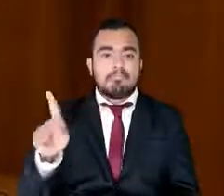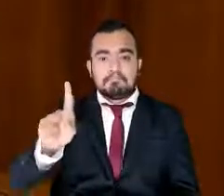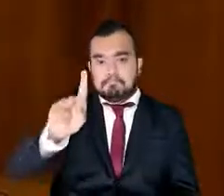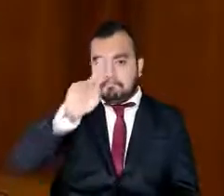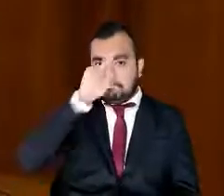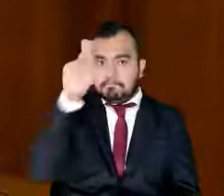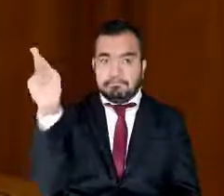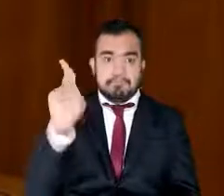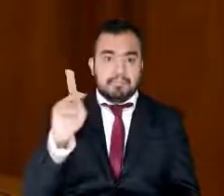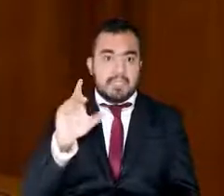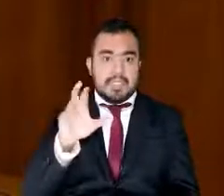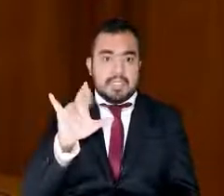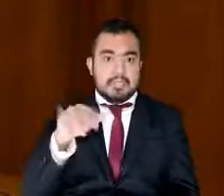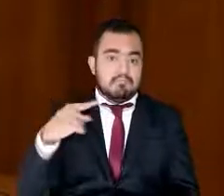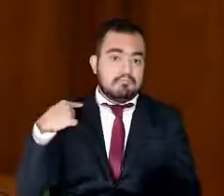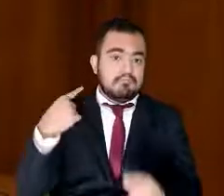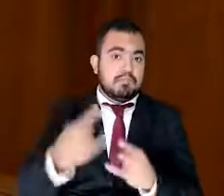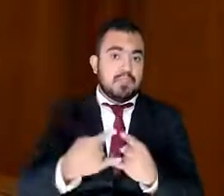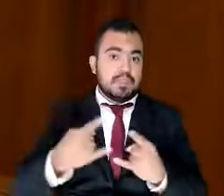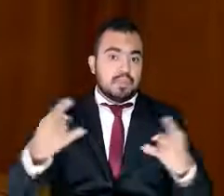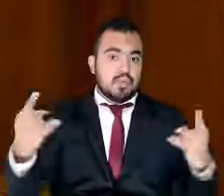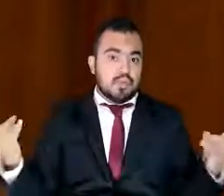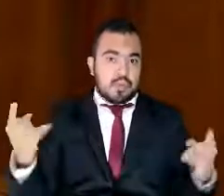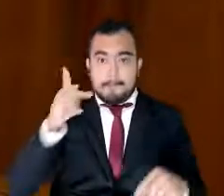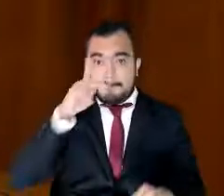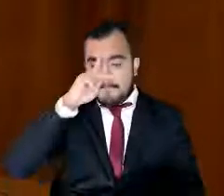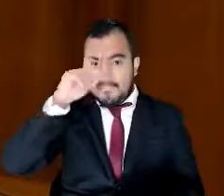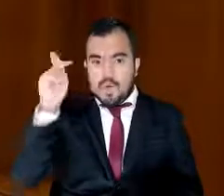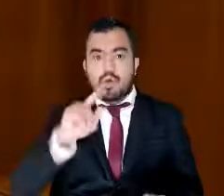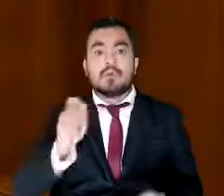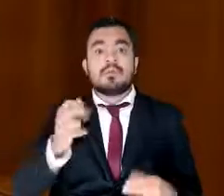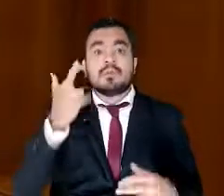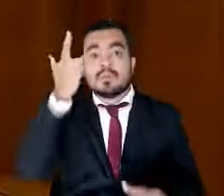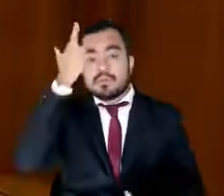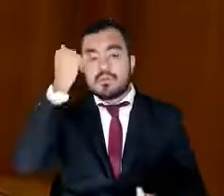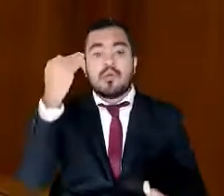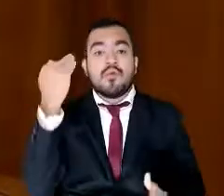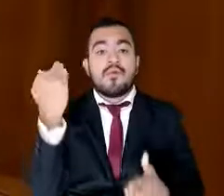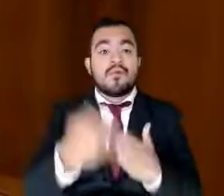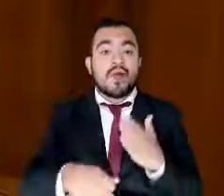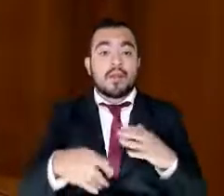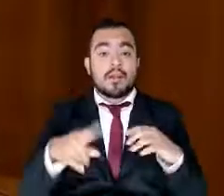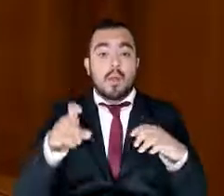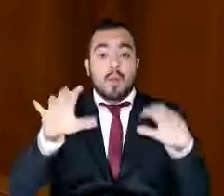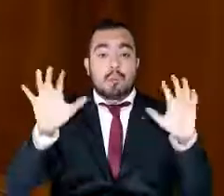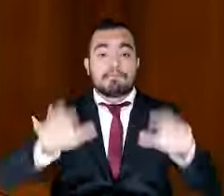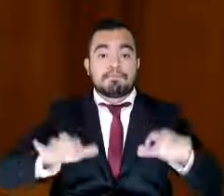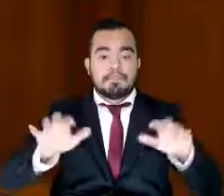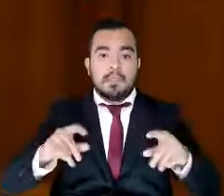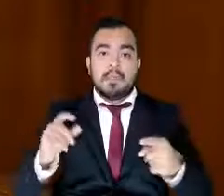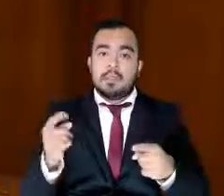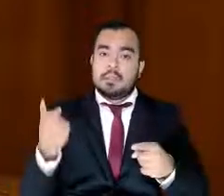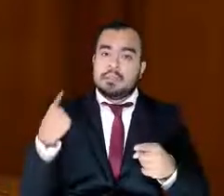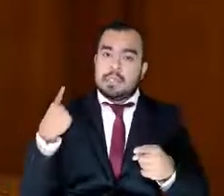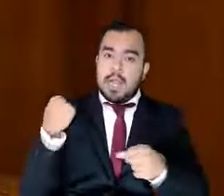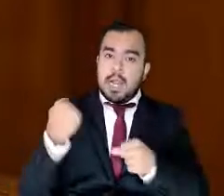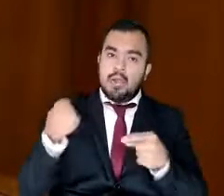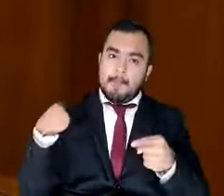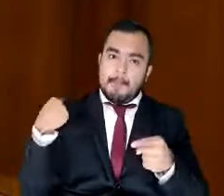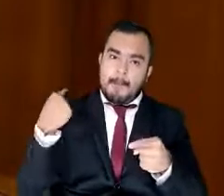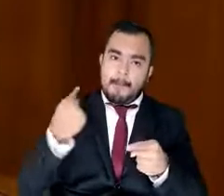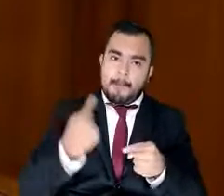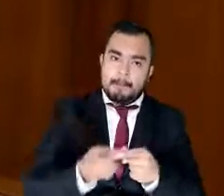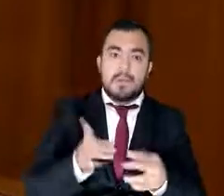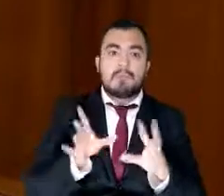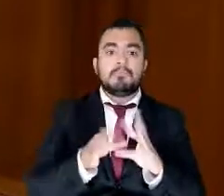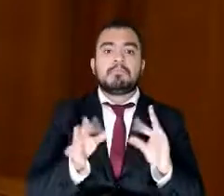peores crisis en su historia, si no es que la peor crisis, a causa de la falta de lluvias. En los últimos años, y mencionaba además